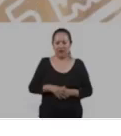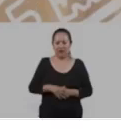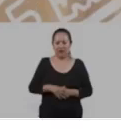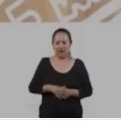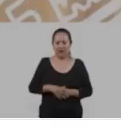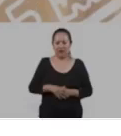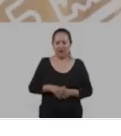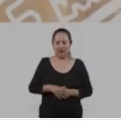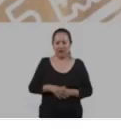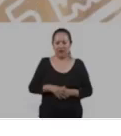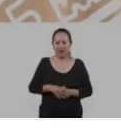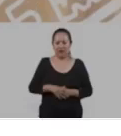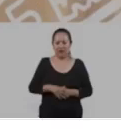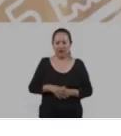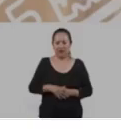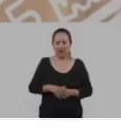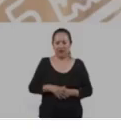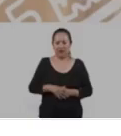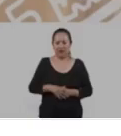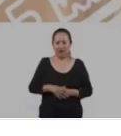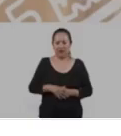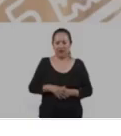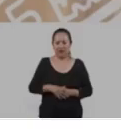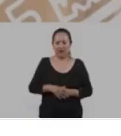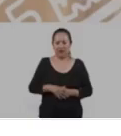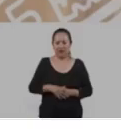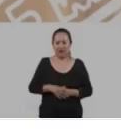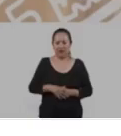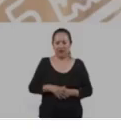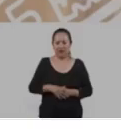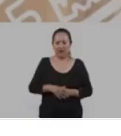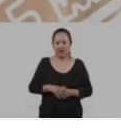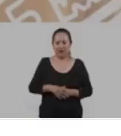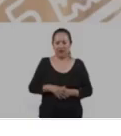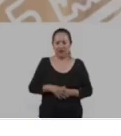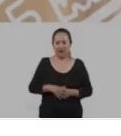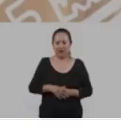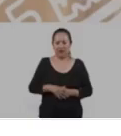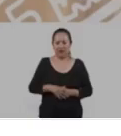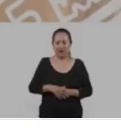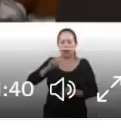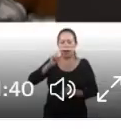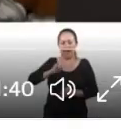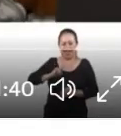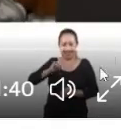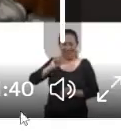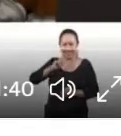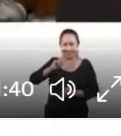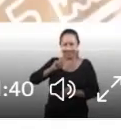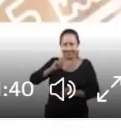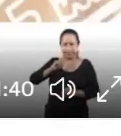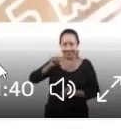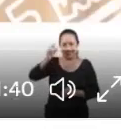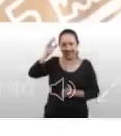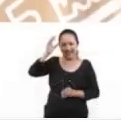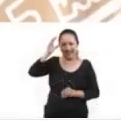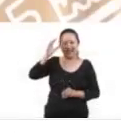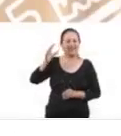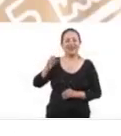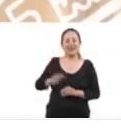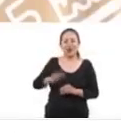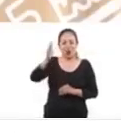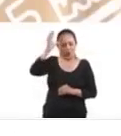salga a decir que es persecución política, porque ¿qué tiene que ver ahora el gobierno? No tiene nada que ver. ¿Falso? No es correcto.